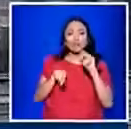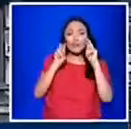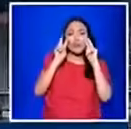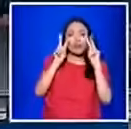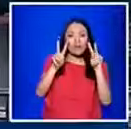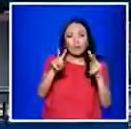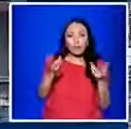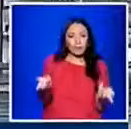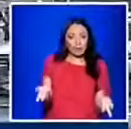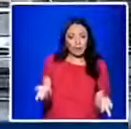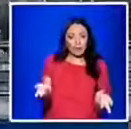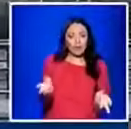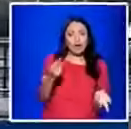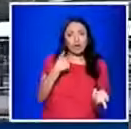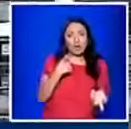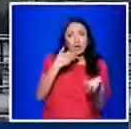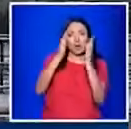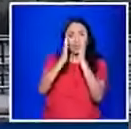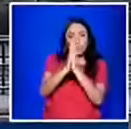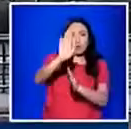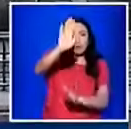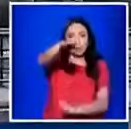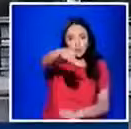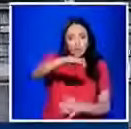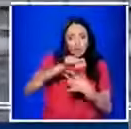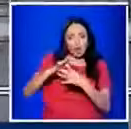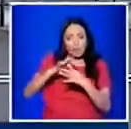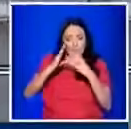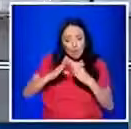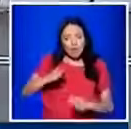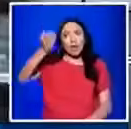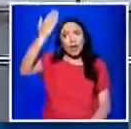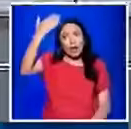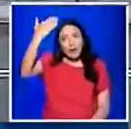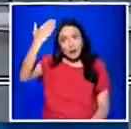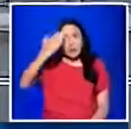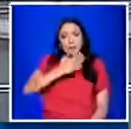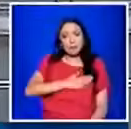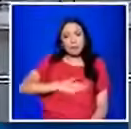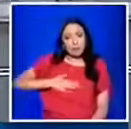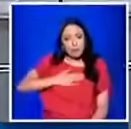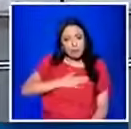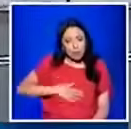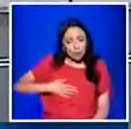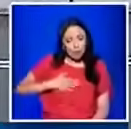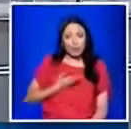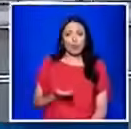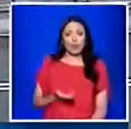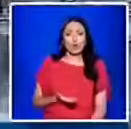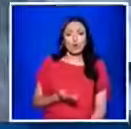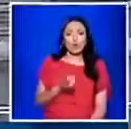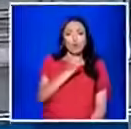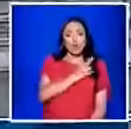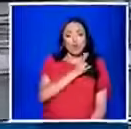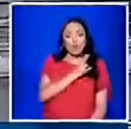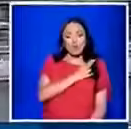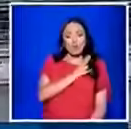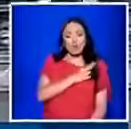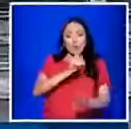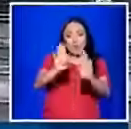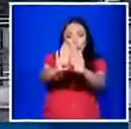va dirigido por el compañero alcalde, que debe permitir que la puerta de la universidad se